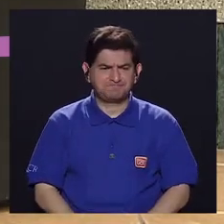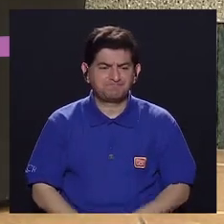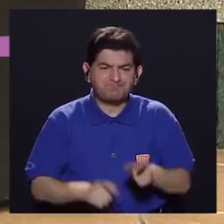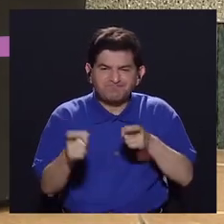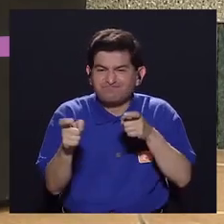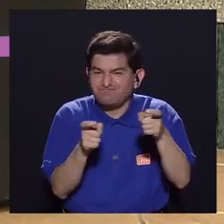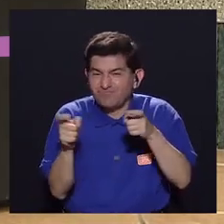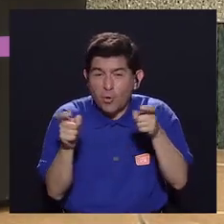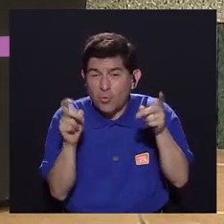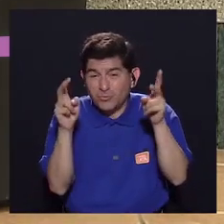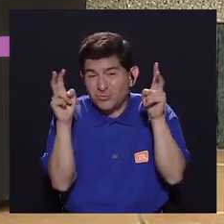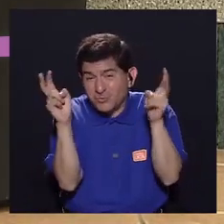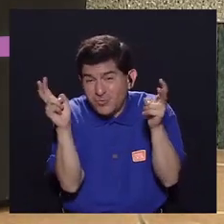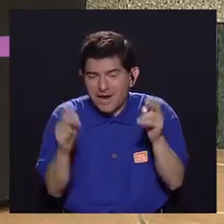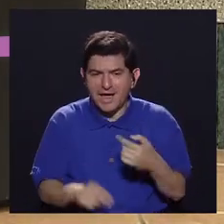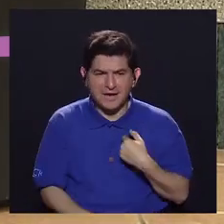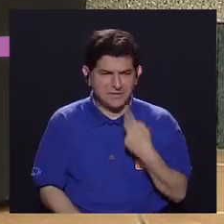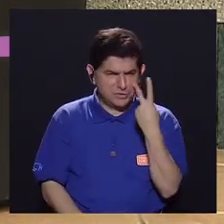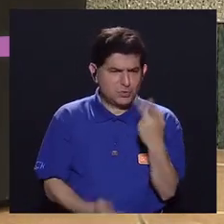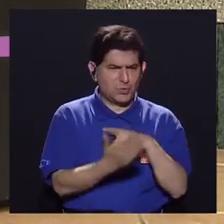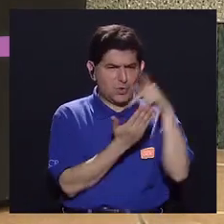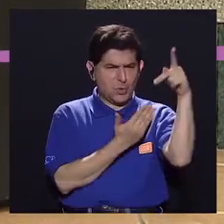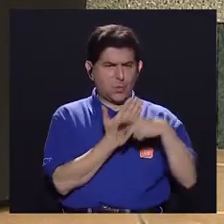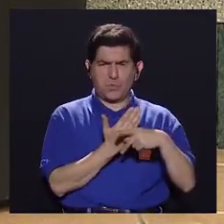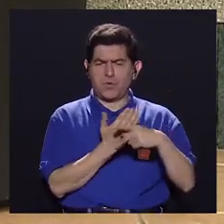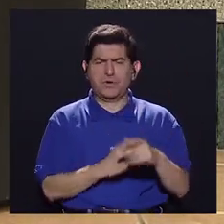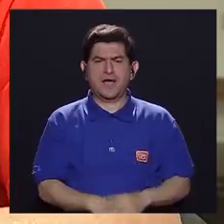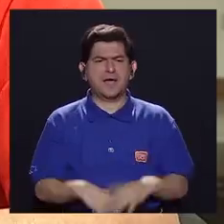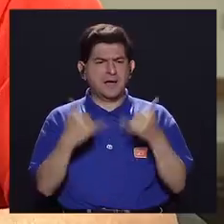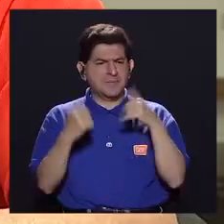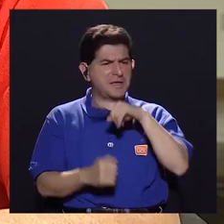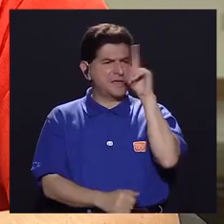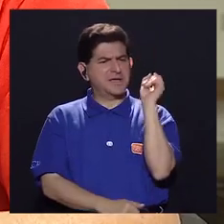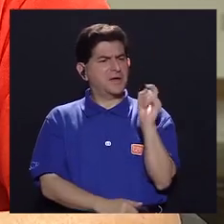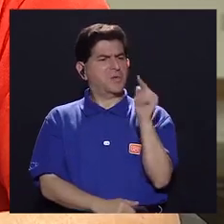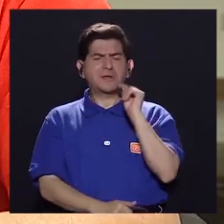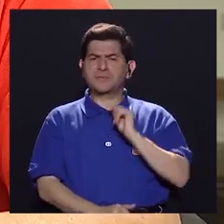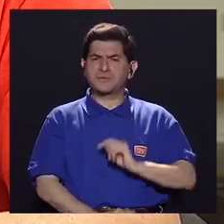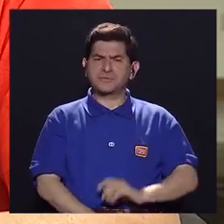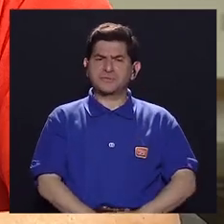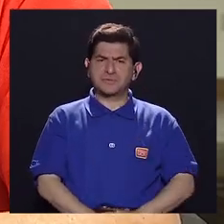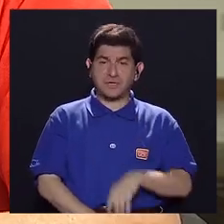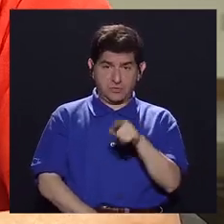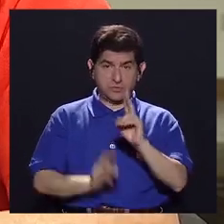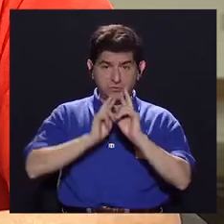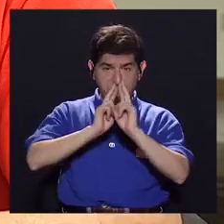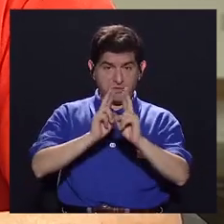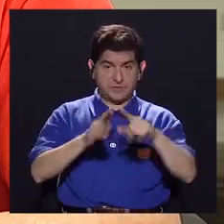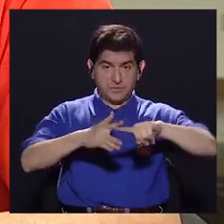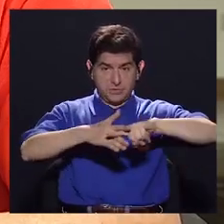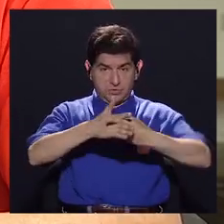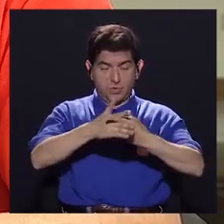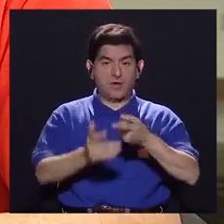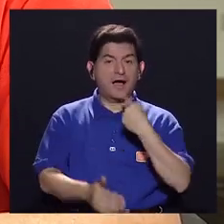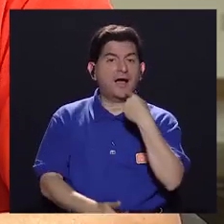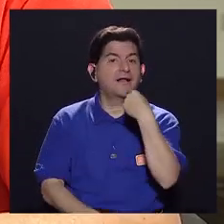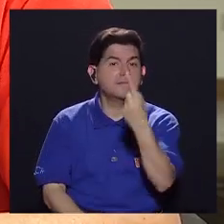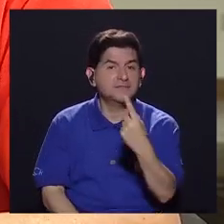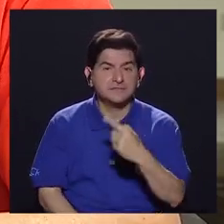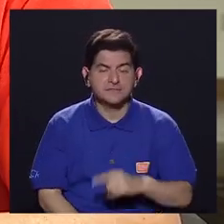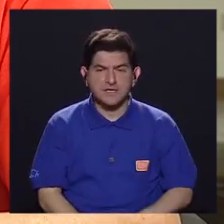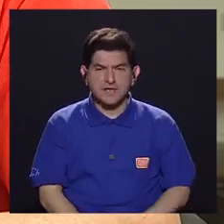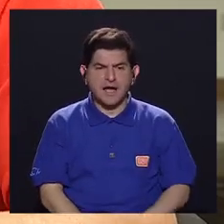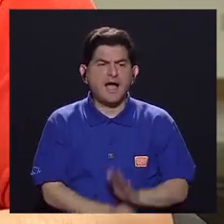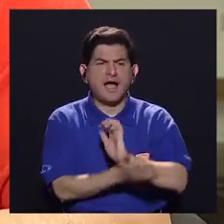tratar de controlar, digamos, qué sé yo, yo estoy viendo este programa el día de hoy, y ya con solo esa pregunta que usted contestó al principio, donde indica de